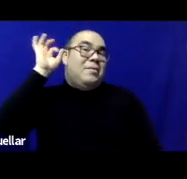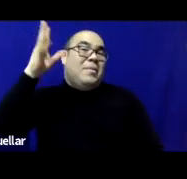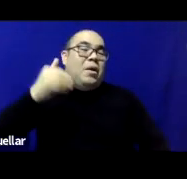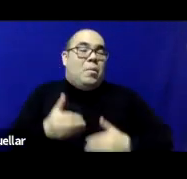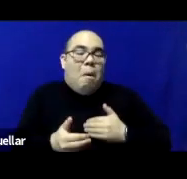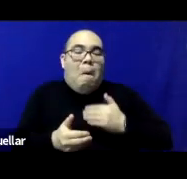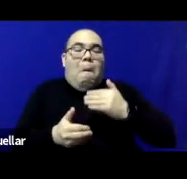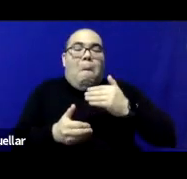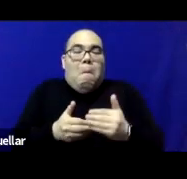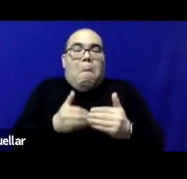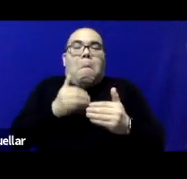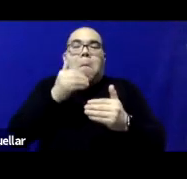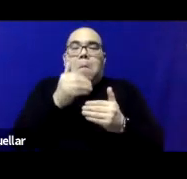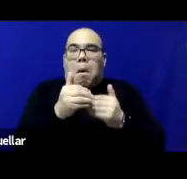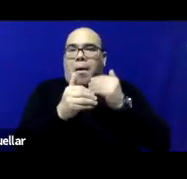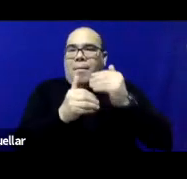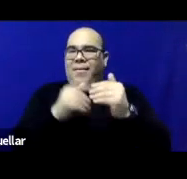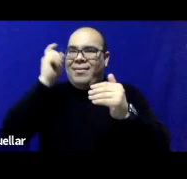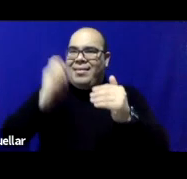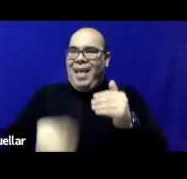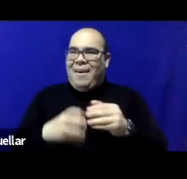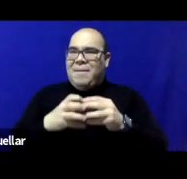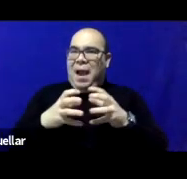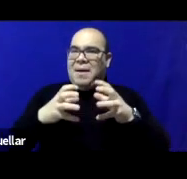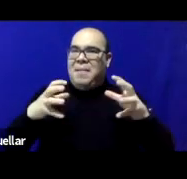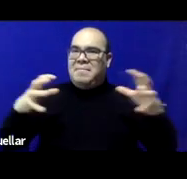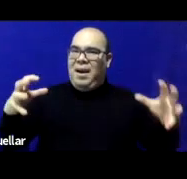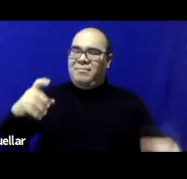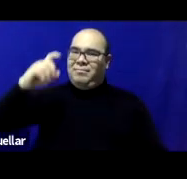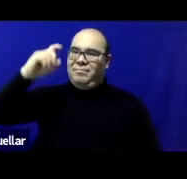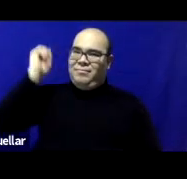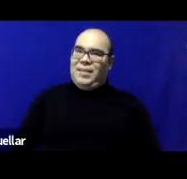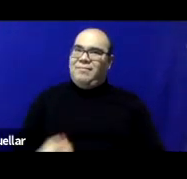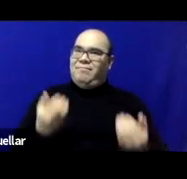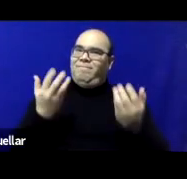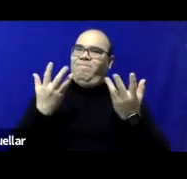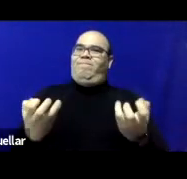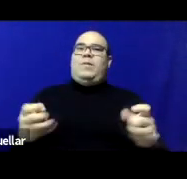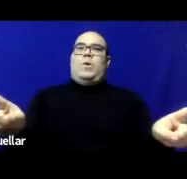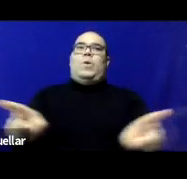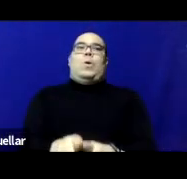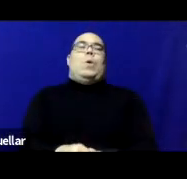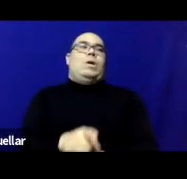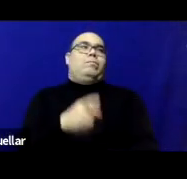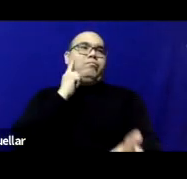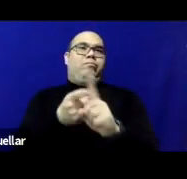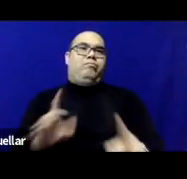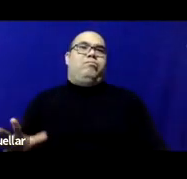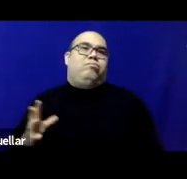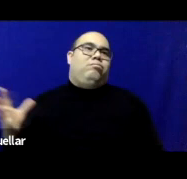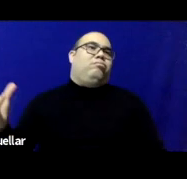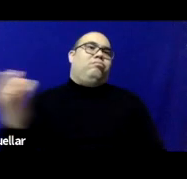pequeños. Y queremos dar pasos de gigantes. Queremos realmente llegar a que todos nos